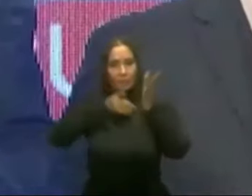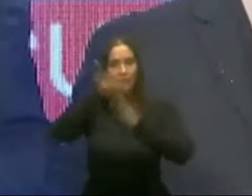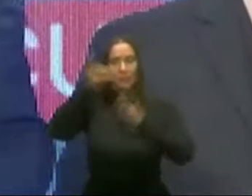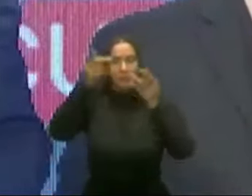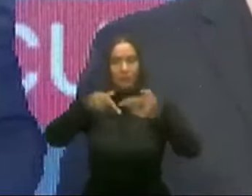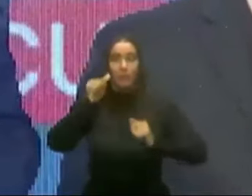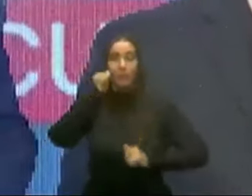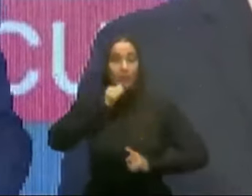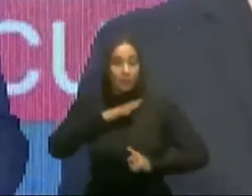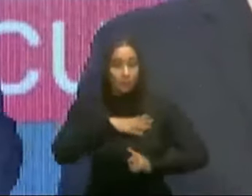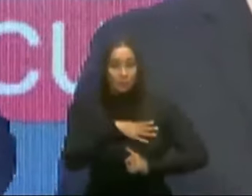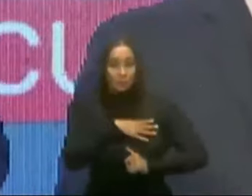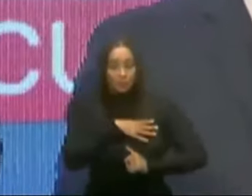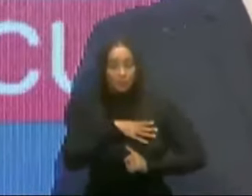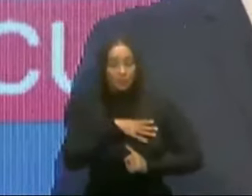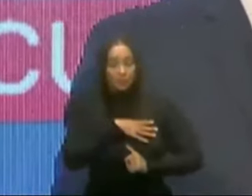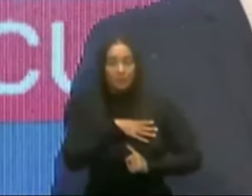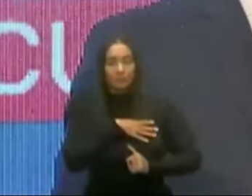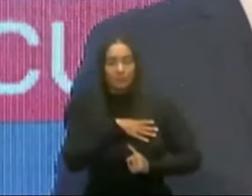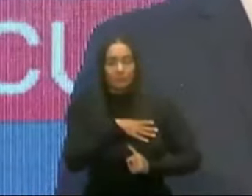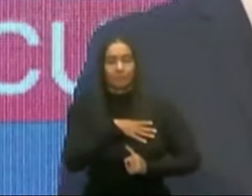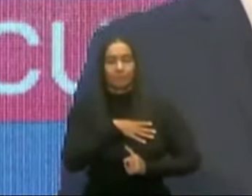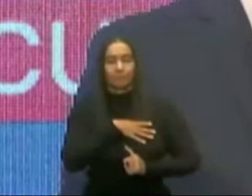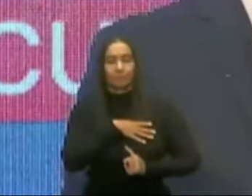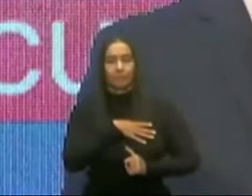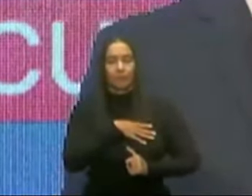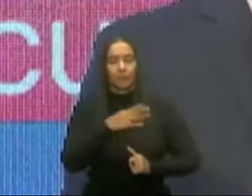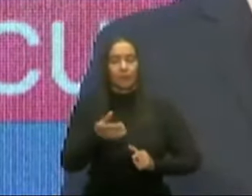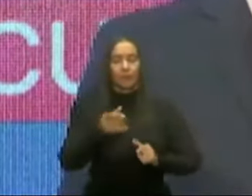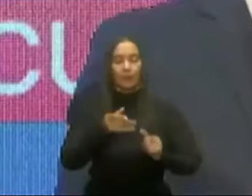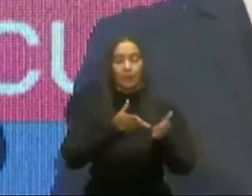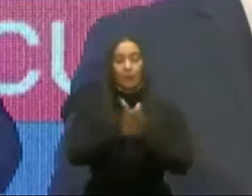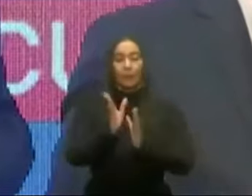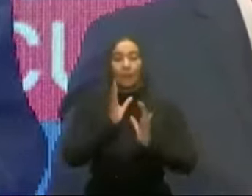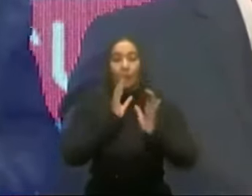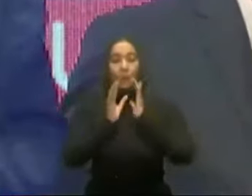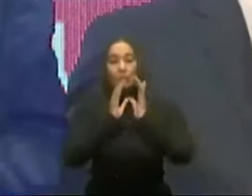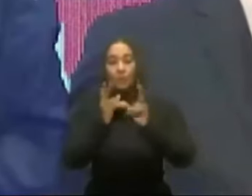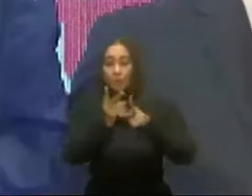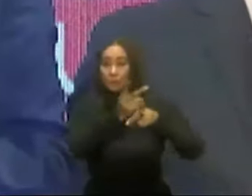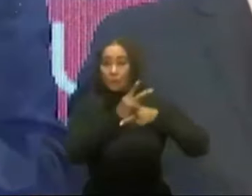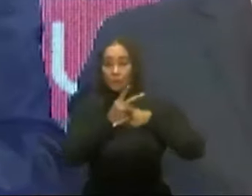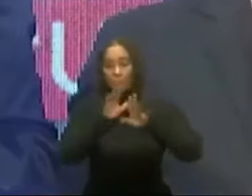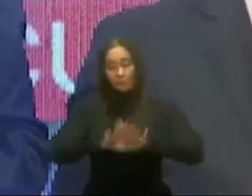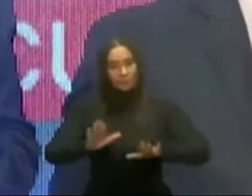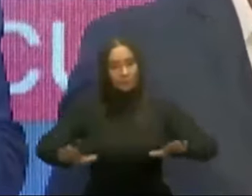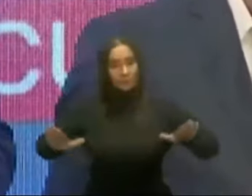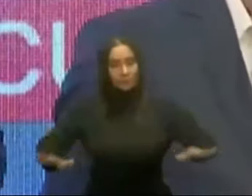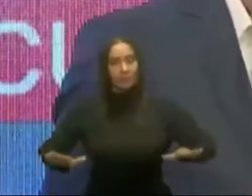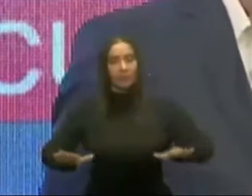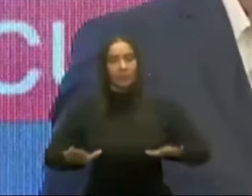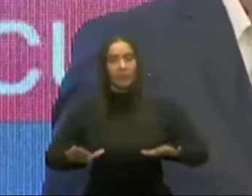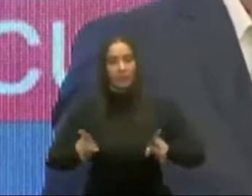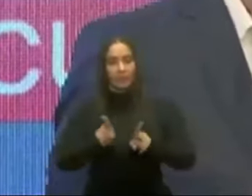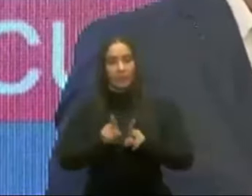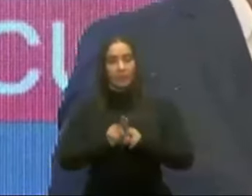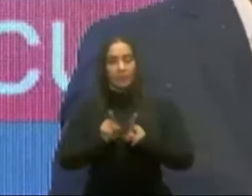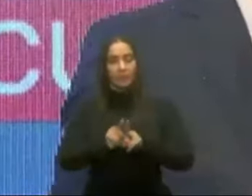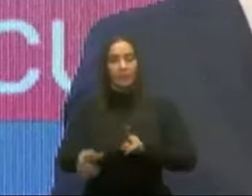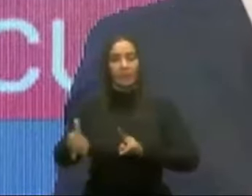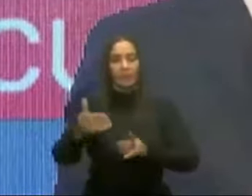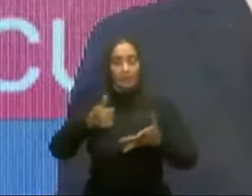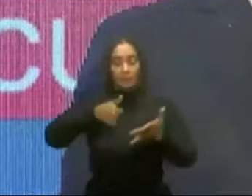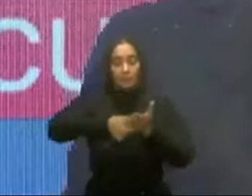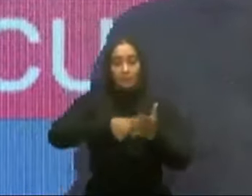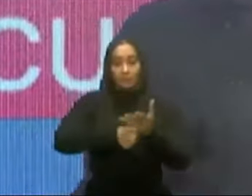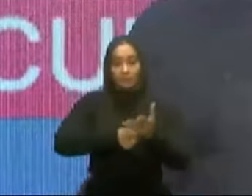derecho de la mujer en medios de comunicación, la protección de la niñez y la infancia con las llamadas cartas